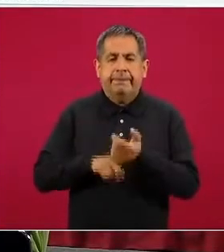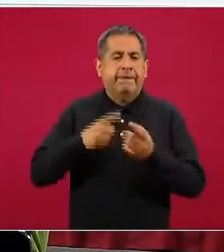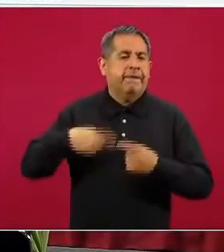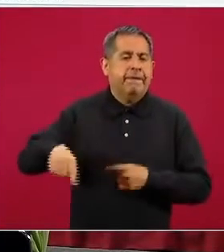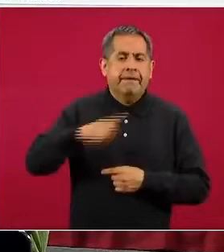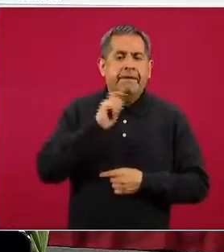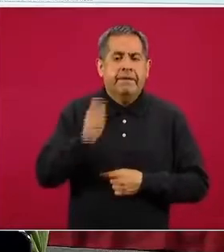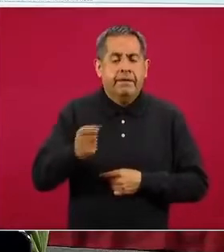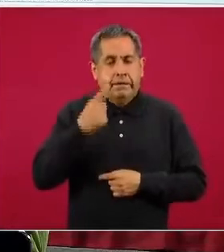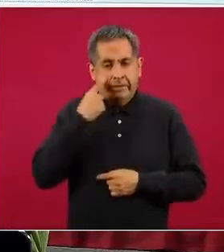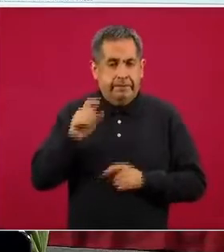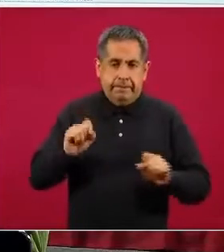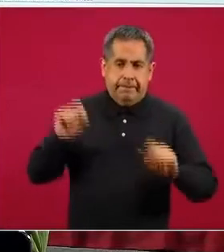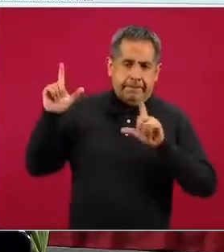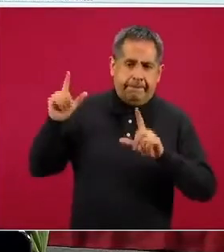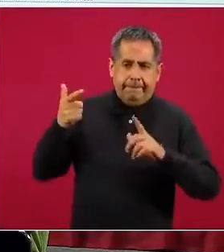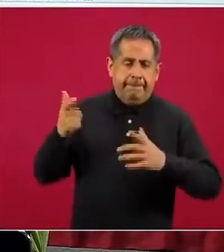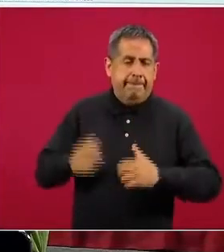diapositiva, actualizamos